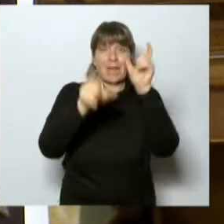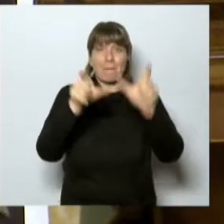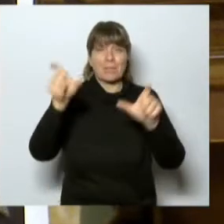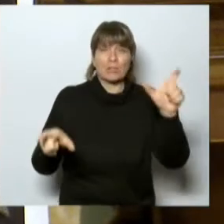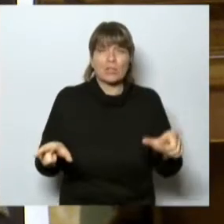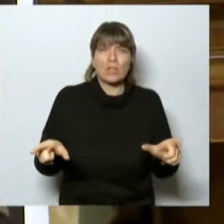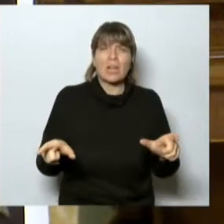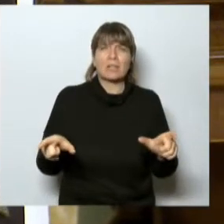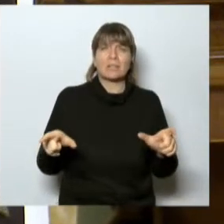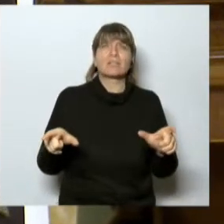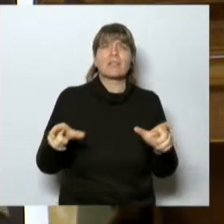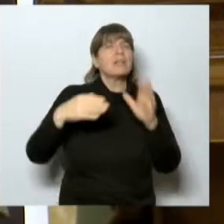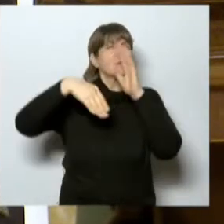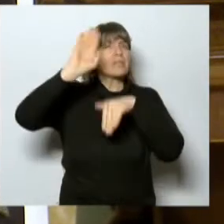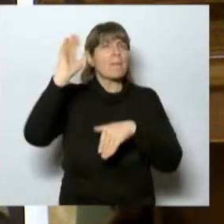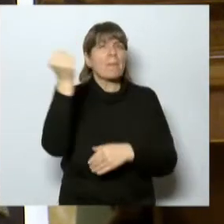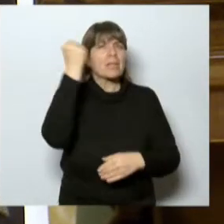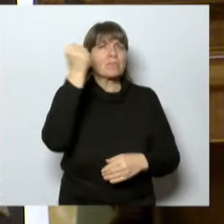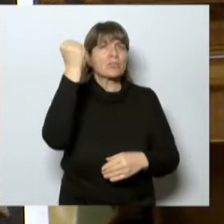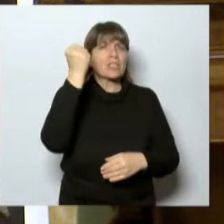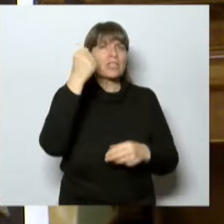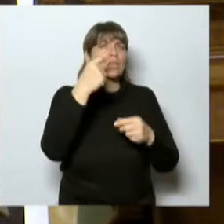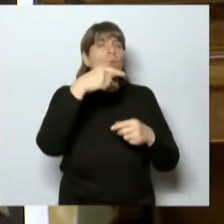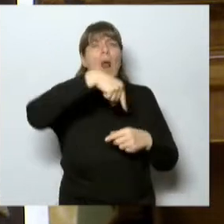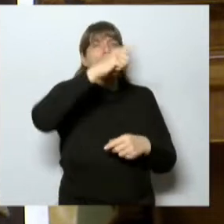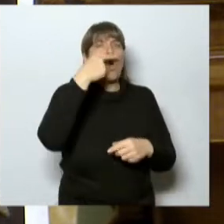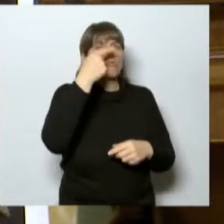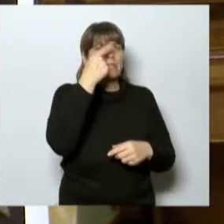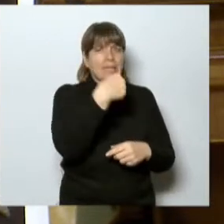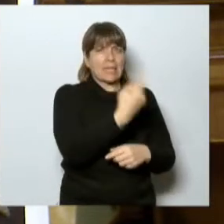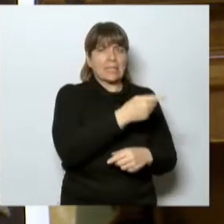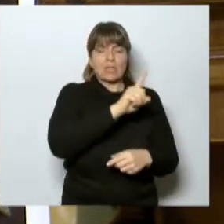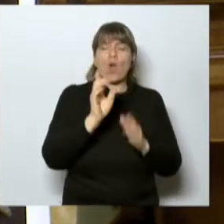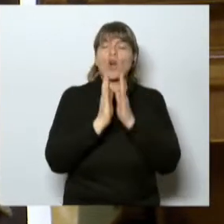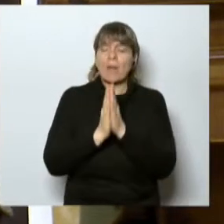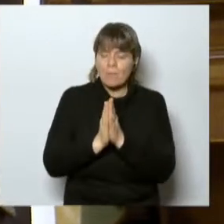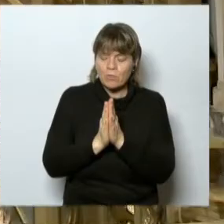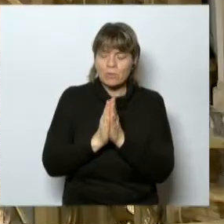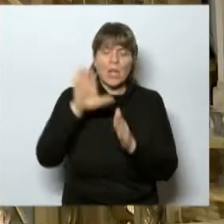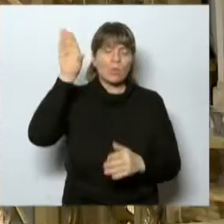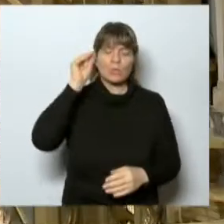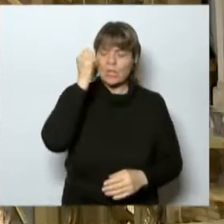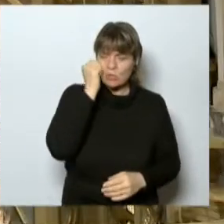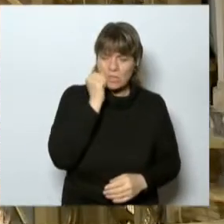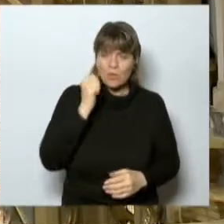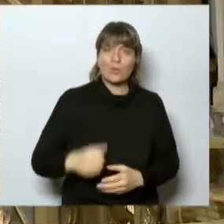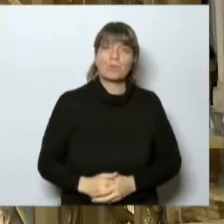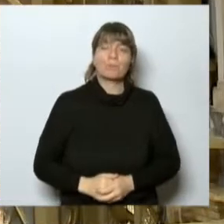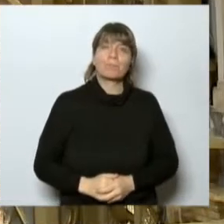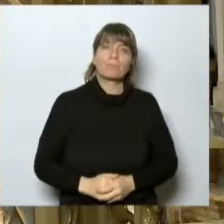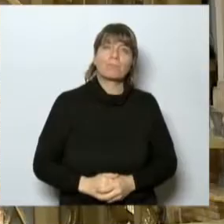personas prevalezcan siempre sobre cualquier otro interés. Oremos. Escúchanos,